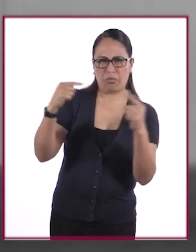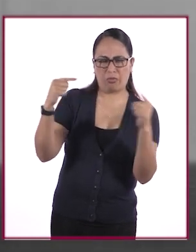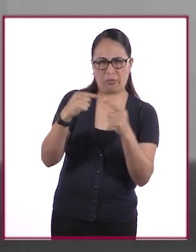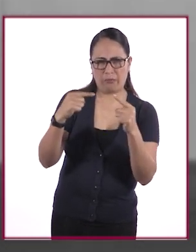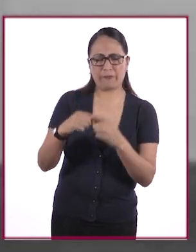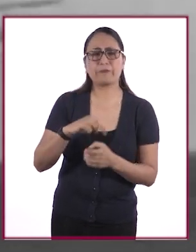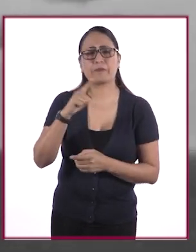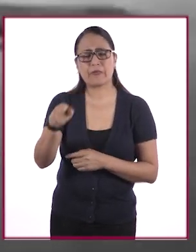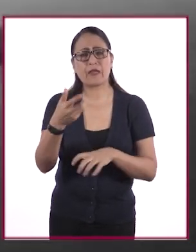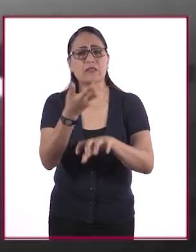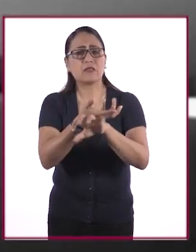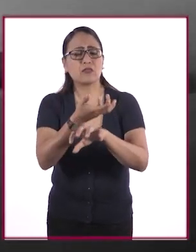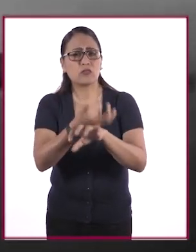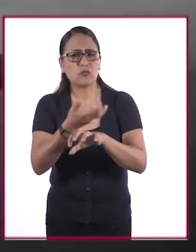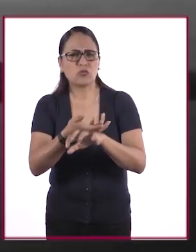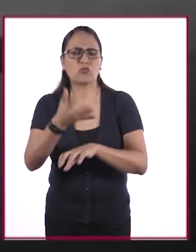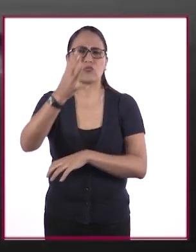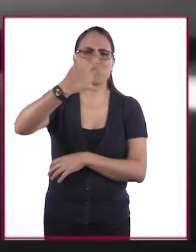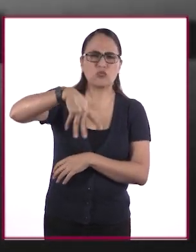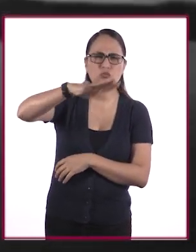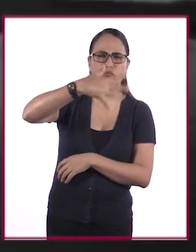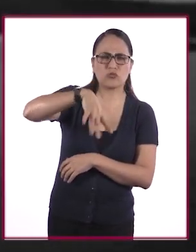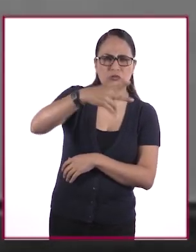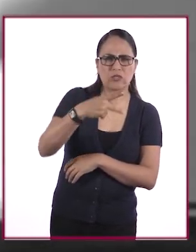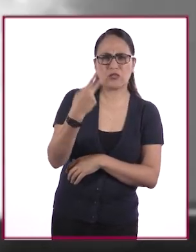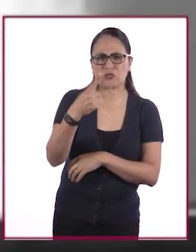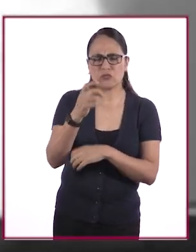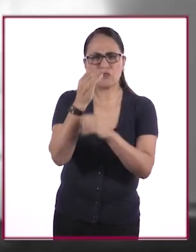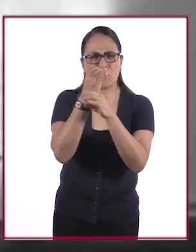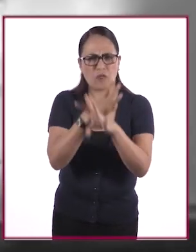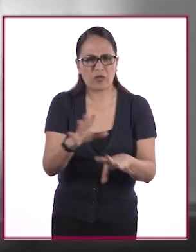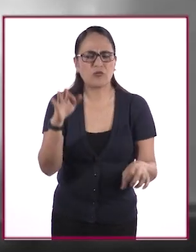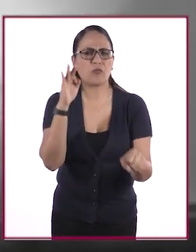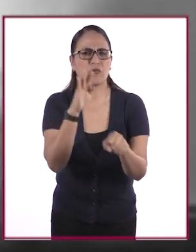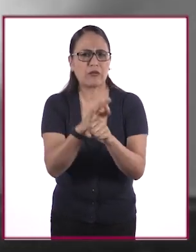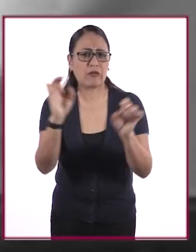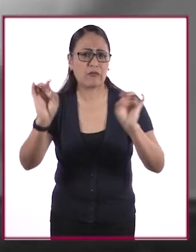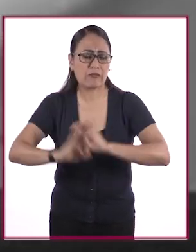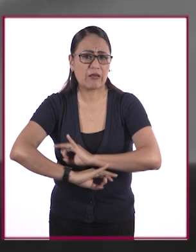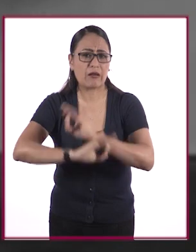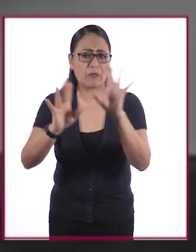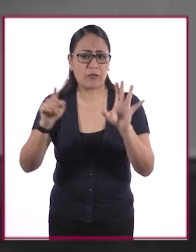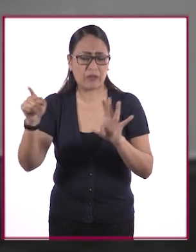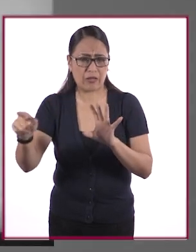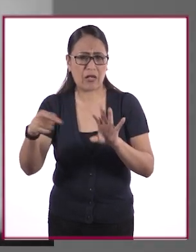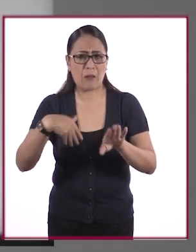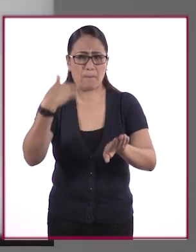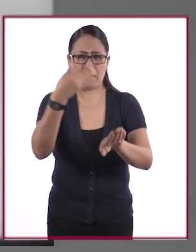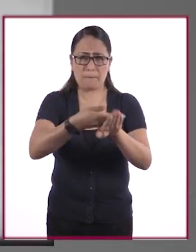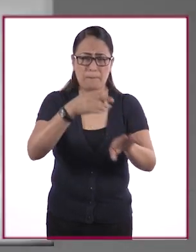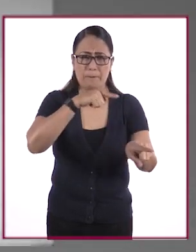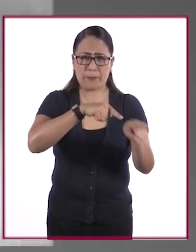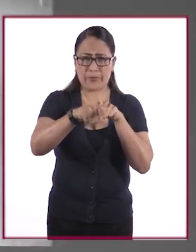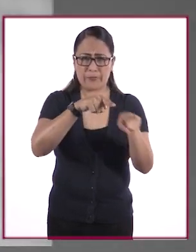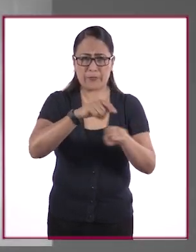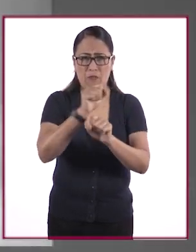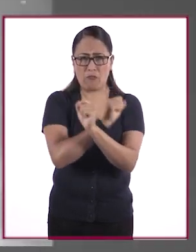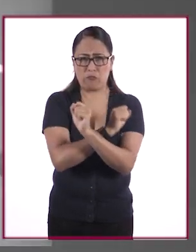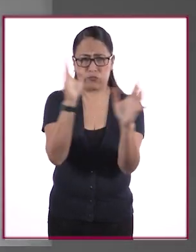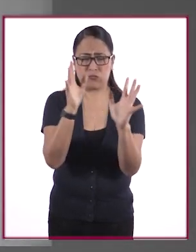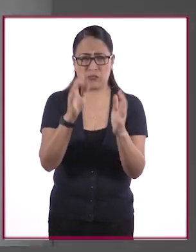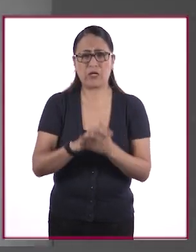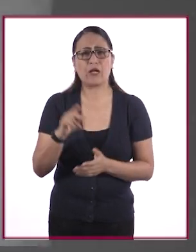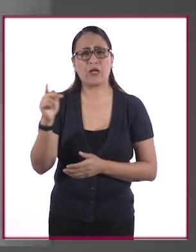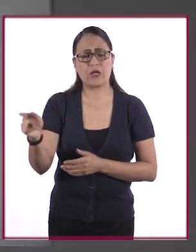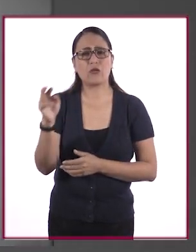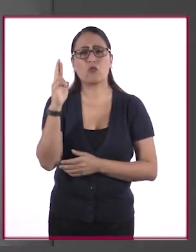conflicto, Estados Unidos buscaba la manera de proteger su información en caso de un ataque nuclear soviético. Así, mientras la URSS lanzaba